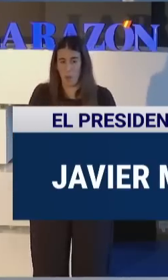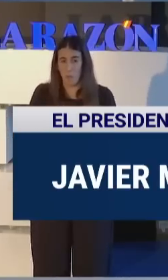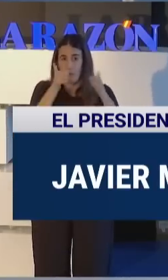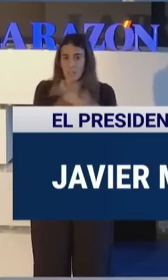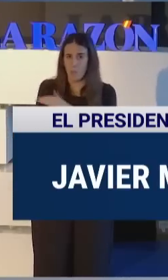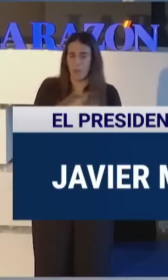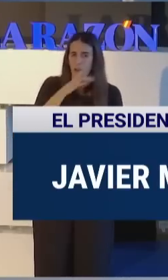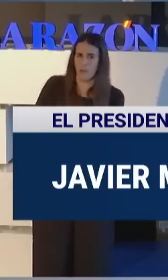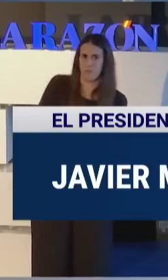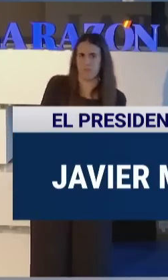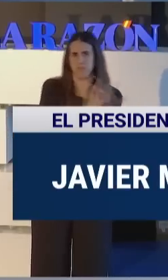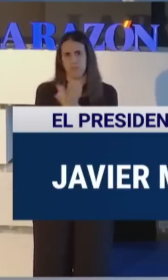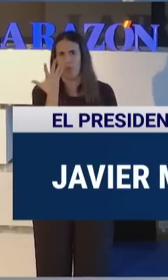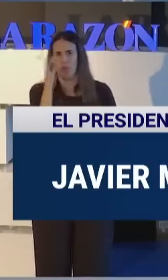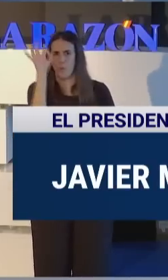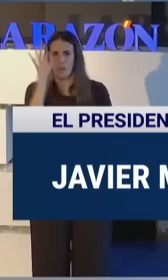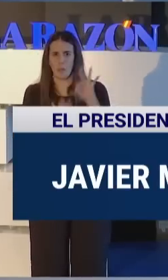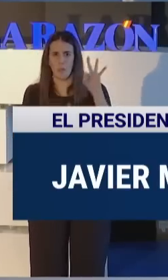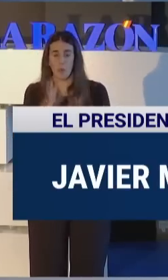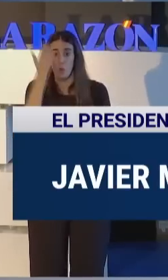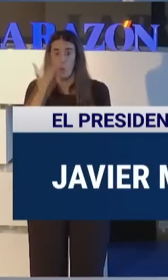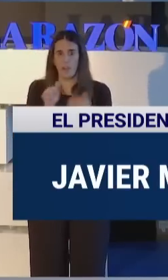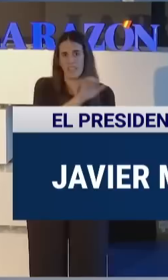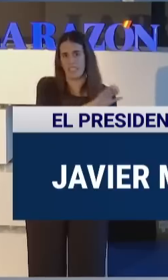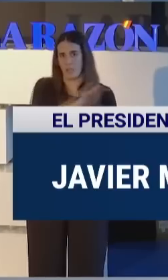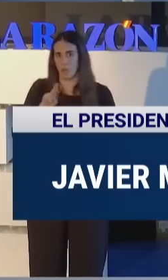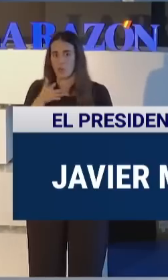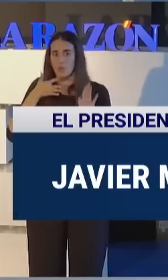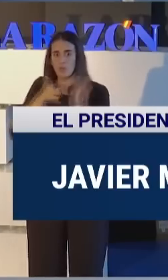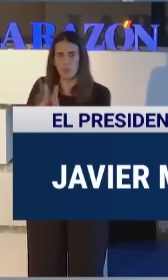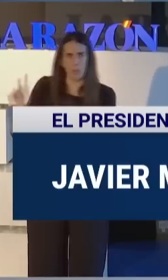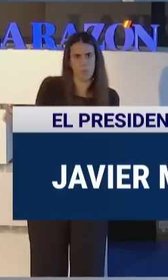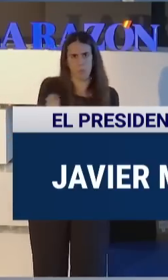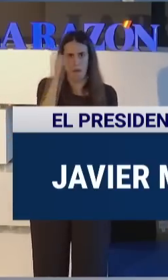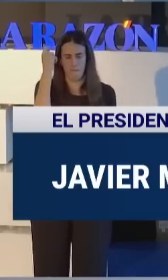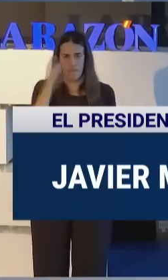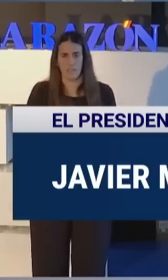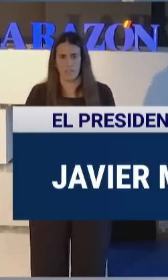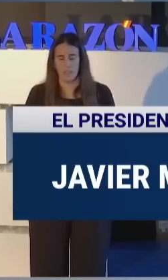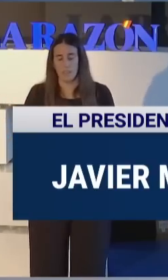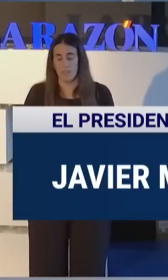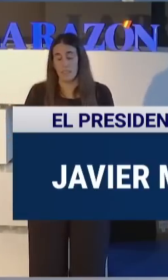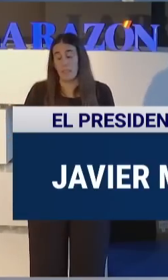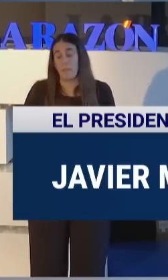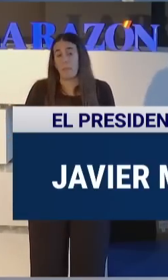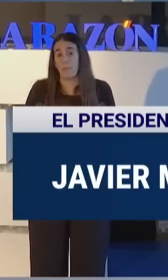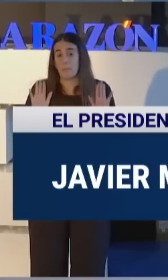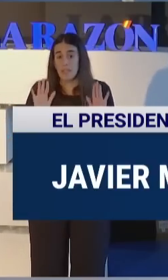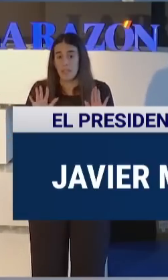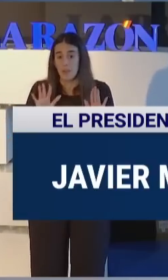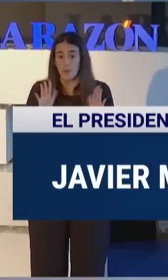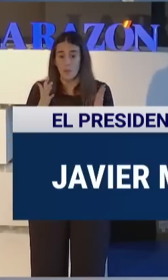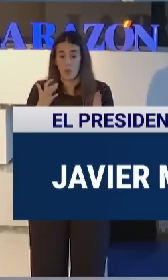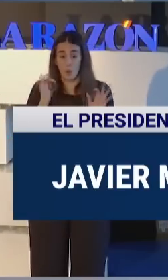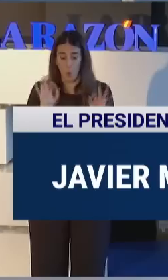cápita 50% mayor que el de Estados Unidos, con lo cual el milagro sí tomó lugar. Pero nada, cuando pasen estas